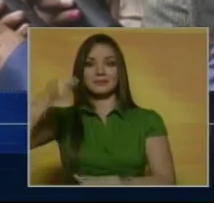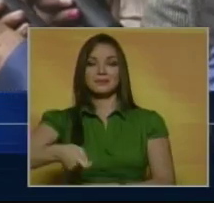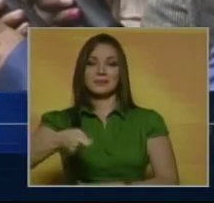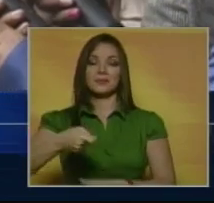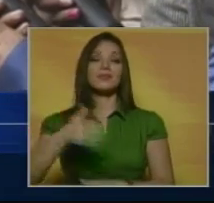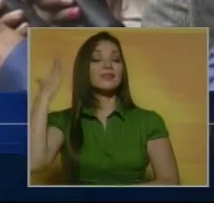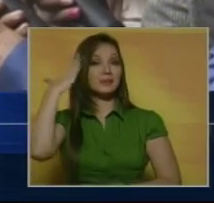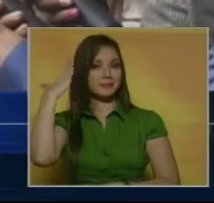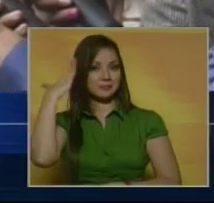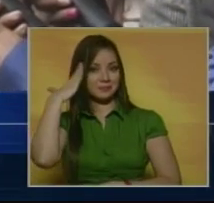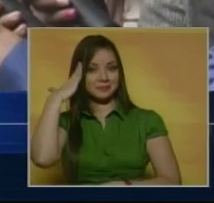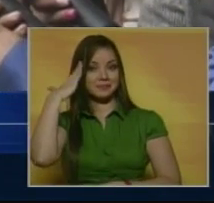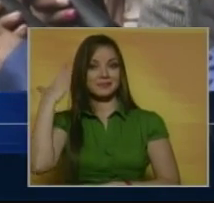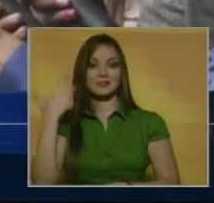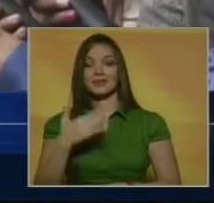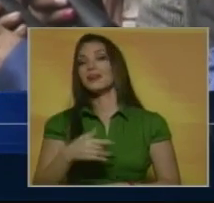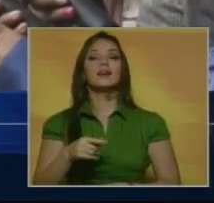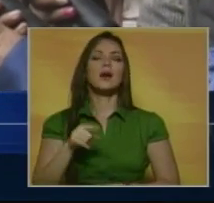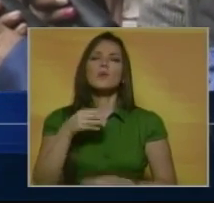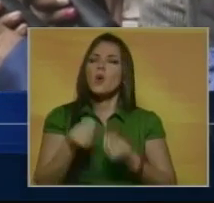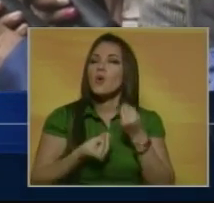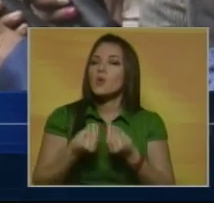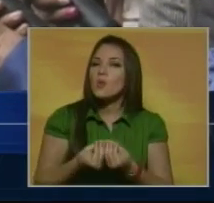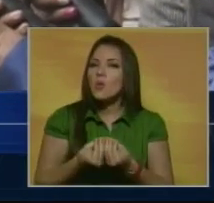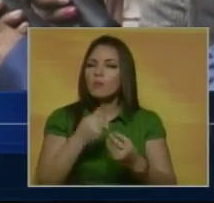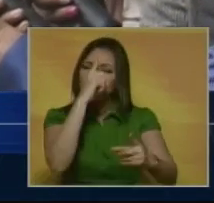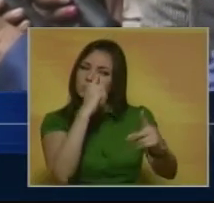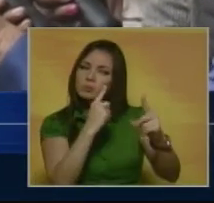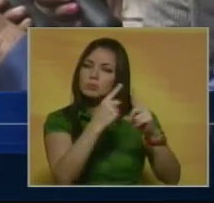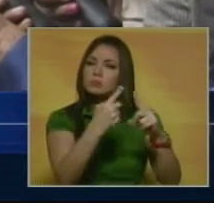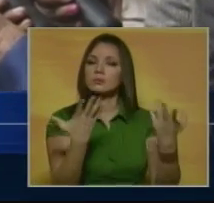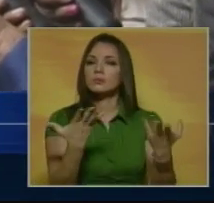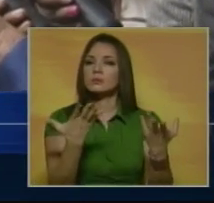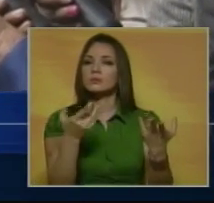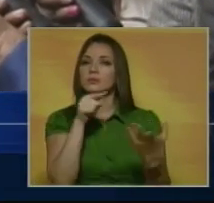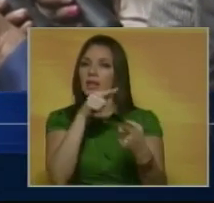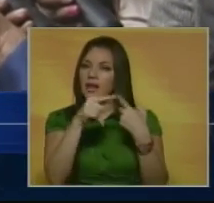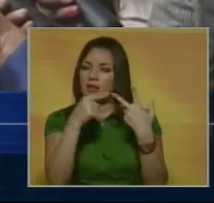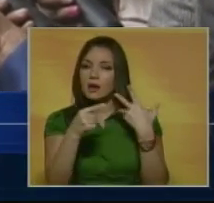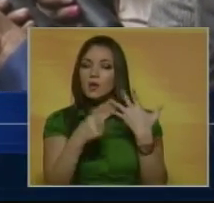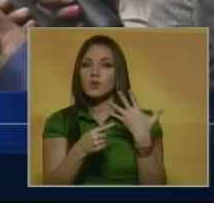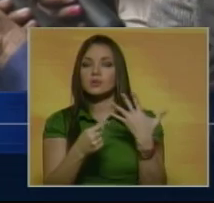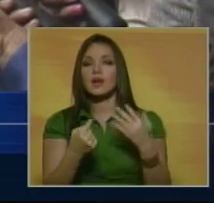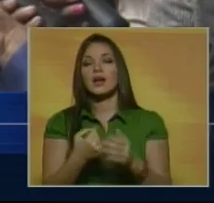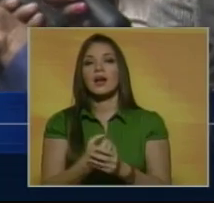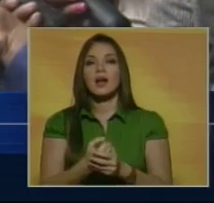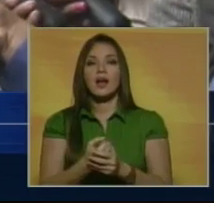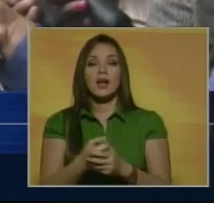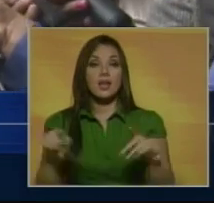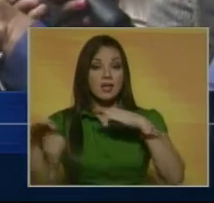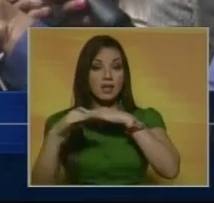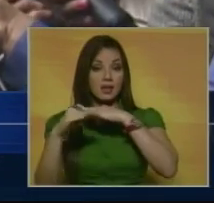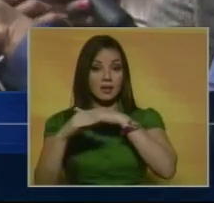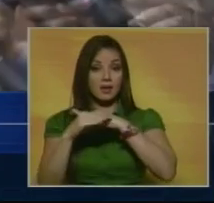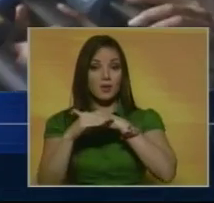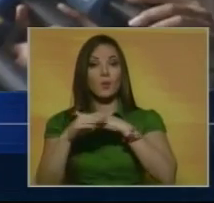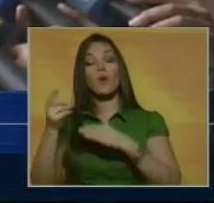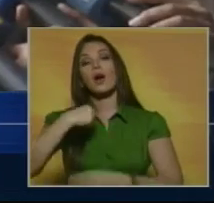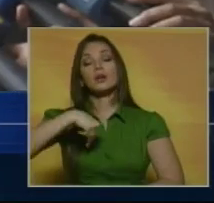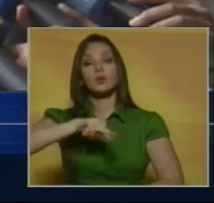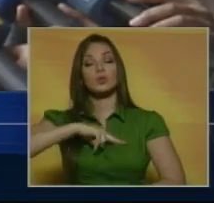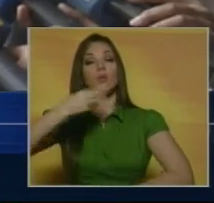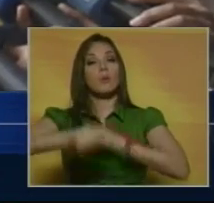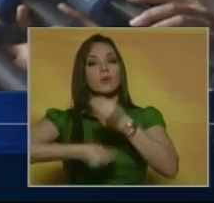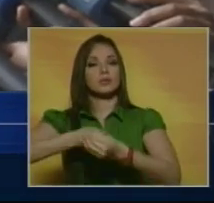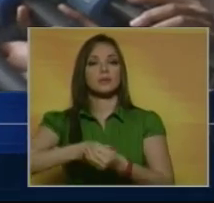Sabemos cuáles son las expectativas de este tipo de recursos, pero igual lo vamos a ejercer. Quiero hacer